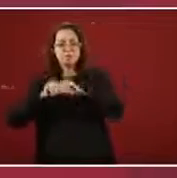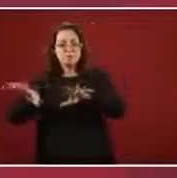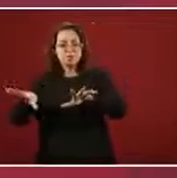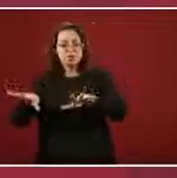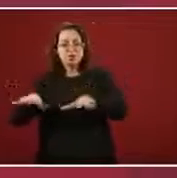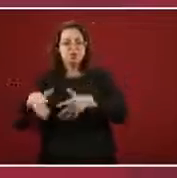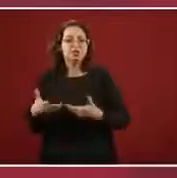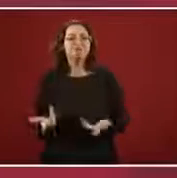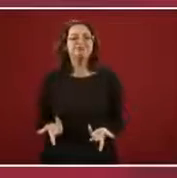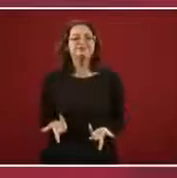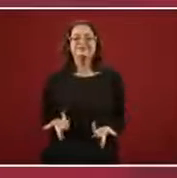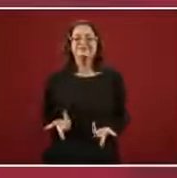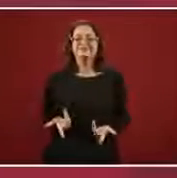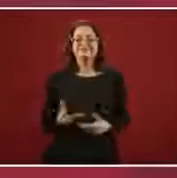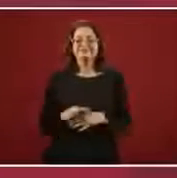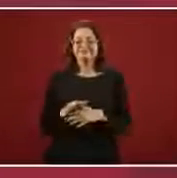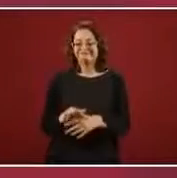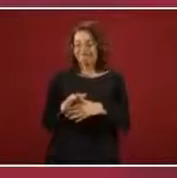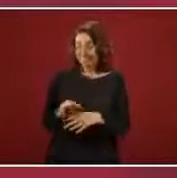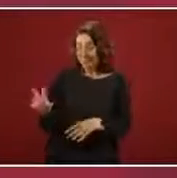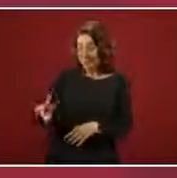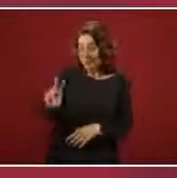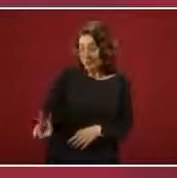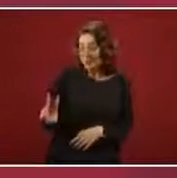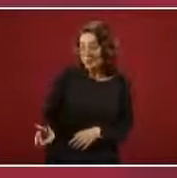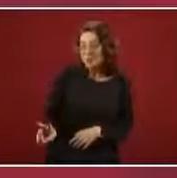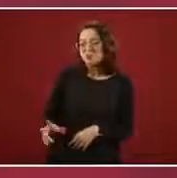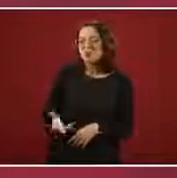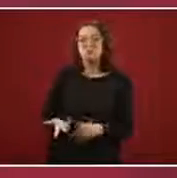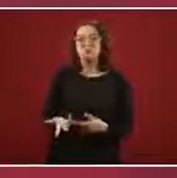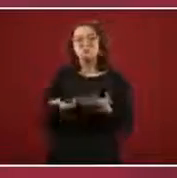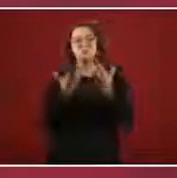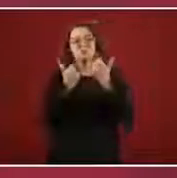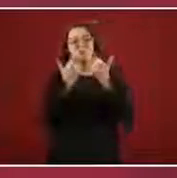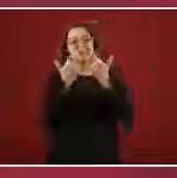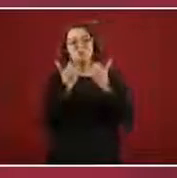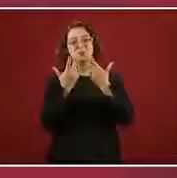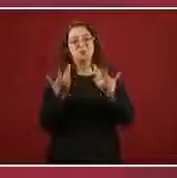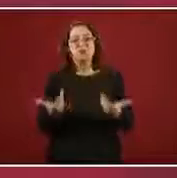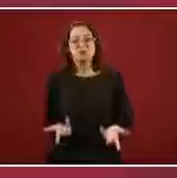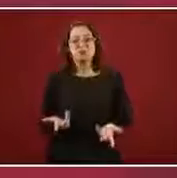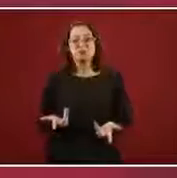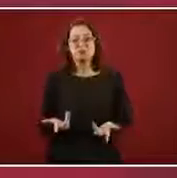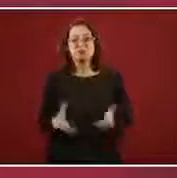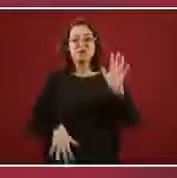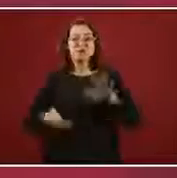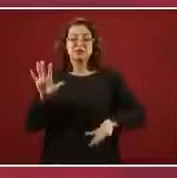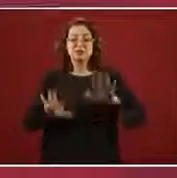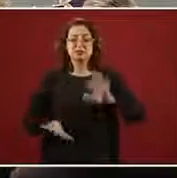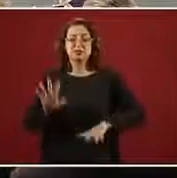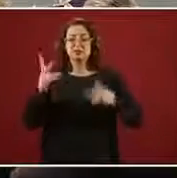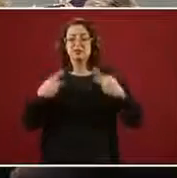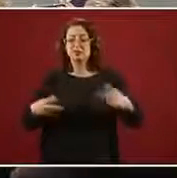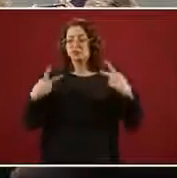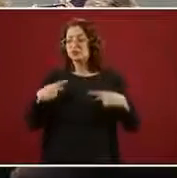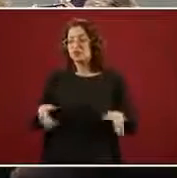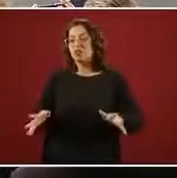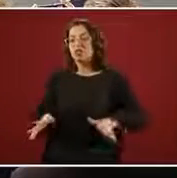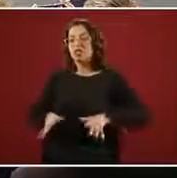que no obedecen a la realidad. Y hay gente de buena fe que es